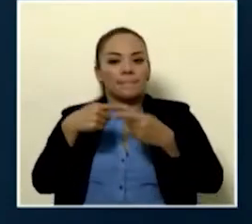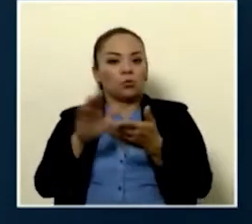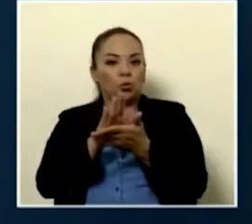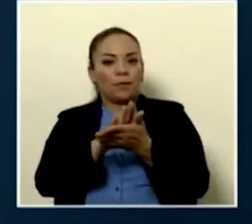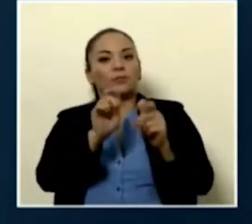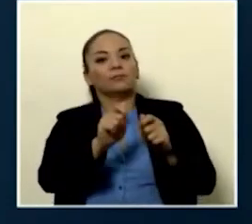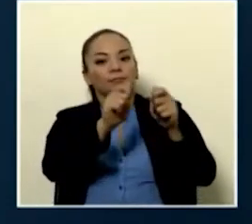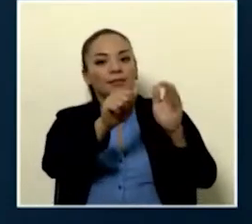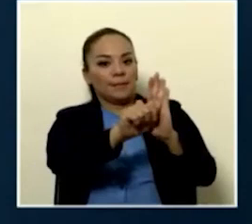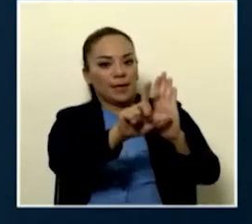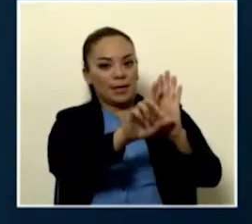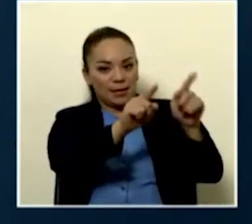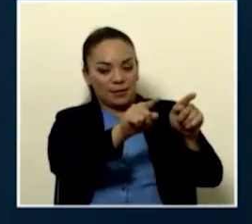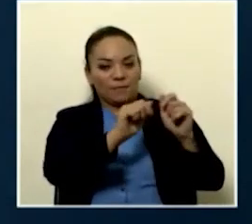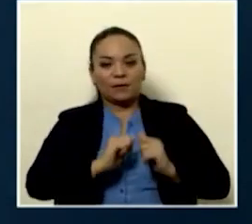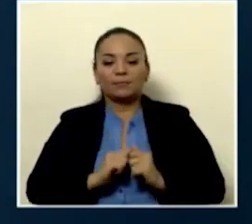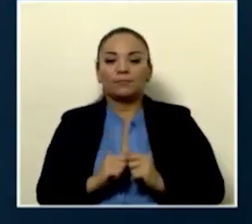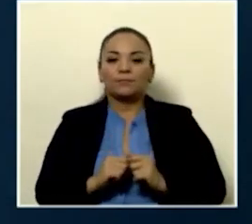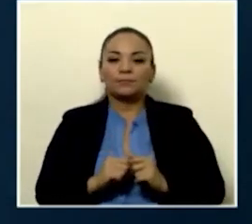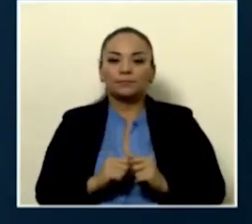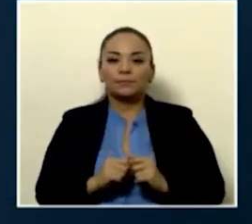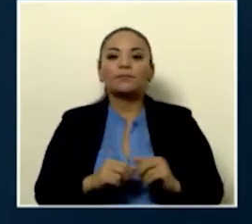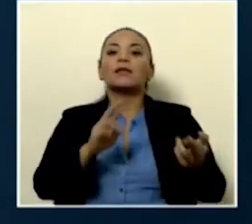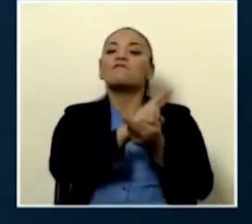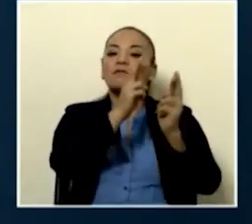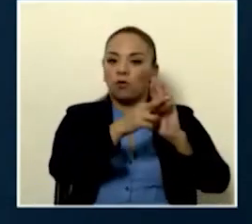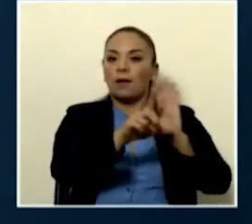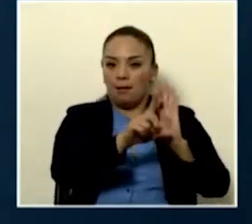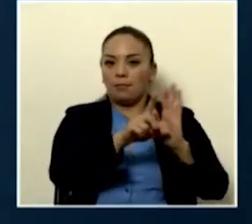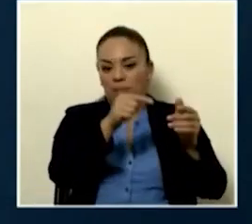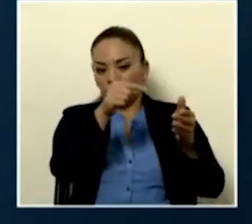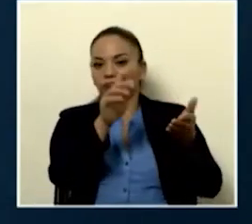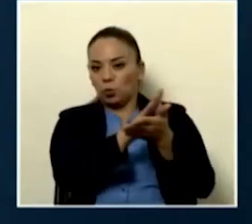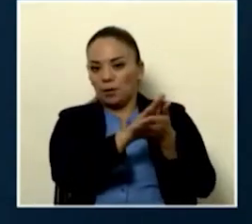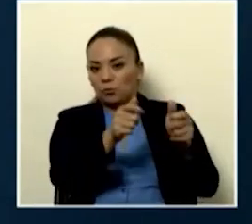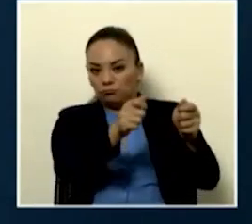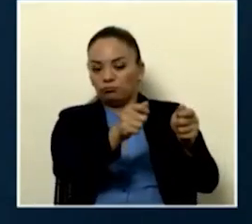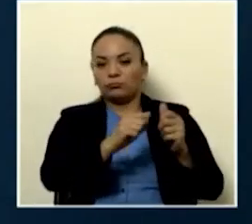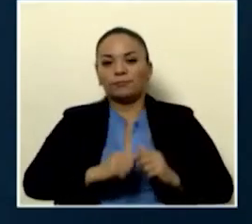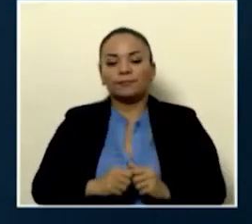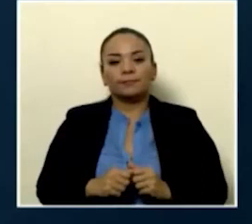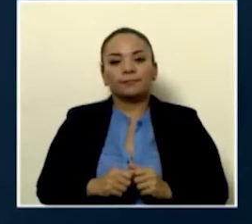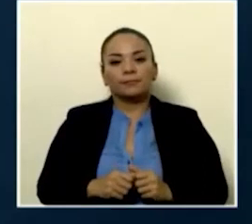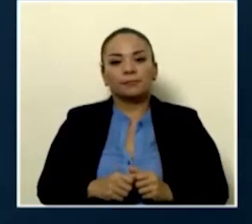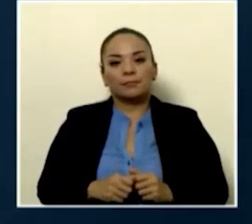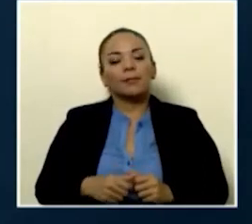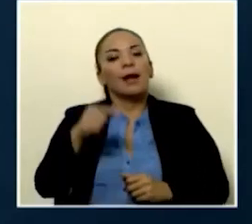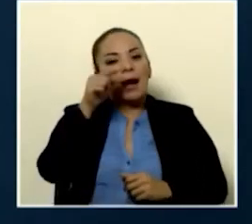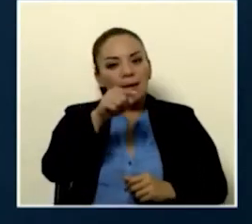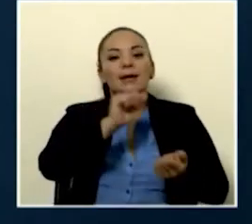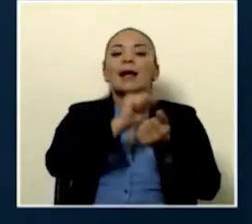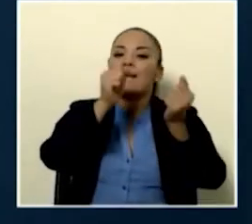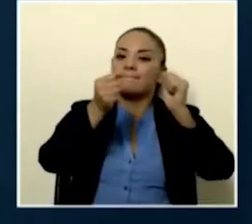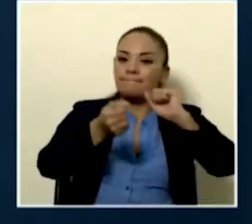pues eso no lo podemos hacer nosotros, una reforma de ley para que cambiemos la fórmula que